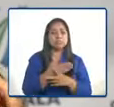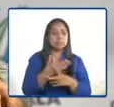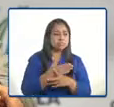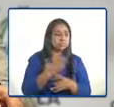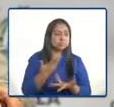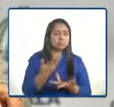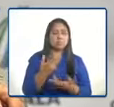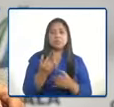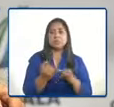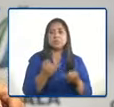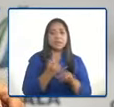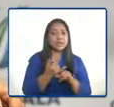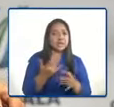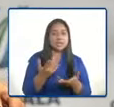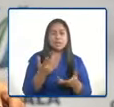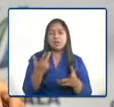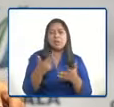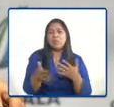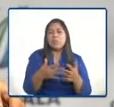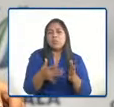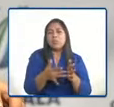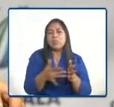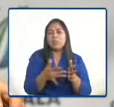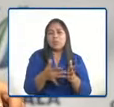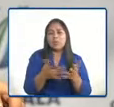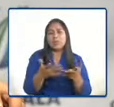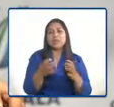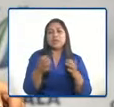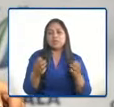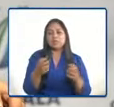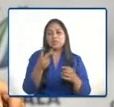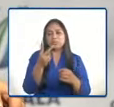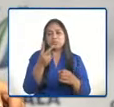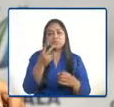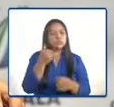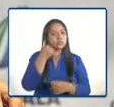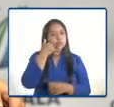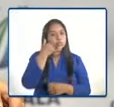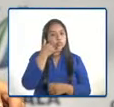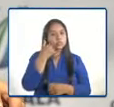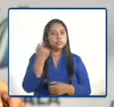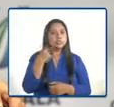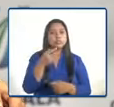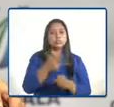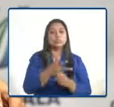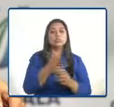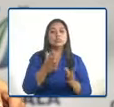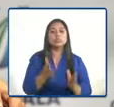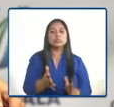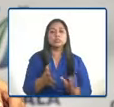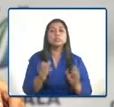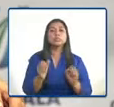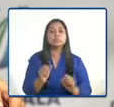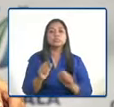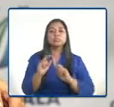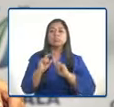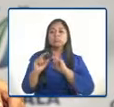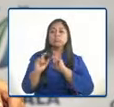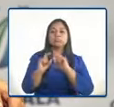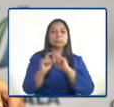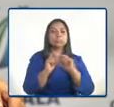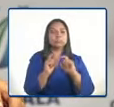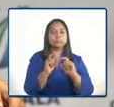web o cualquier problema técnico, así que habilitamos dos números para que el guatemalteco pueda comunicarse vía